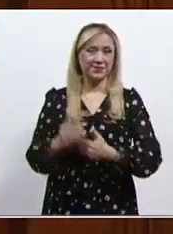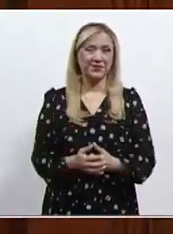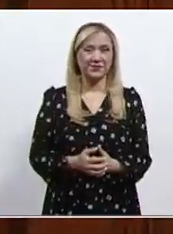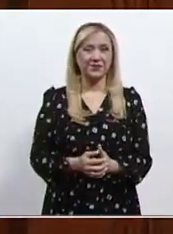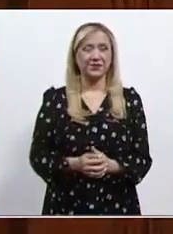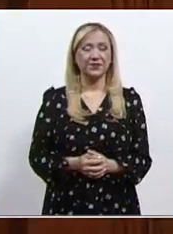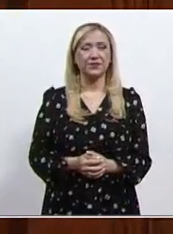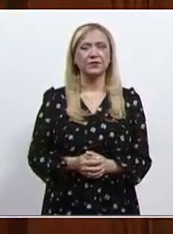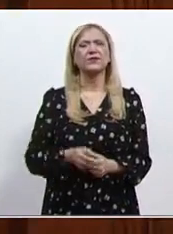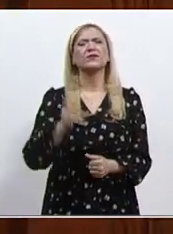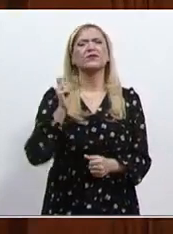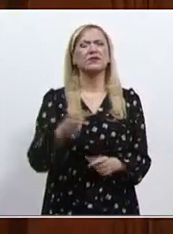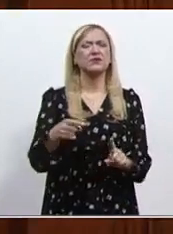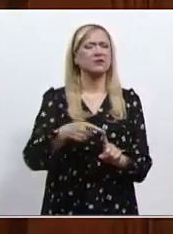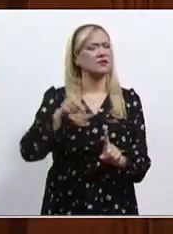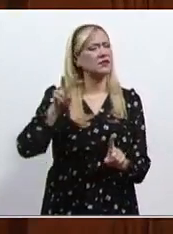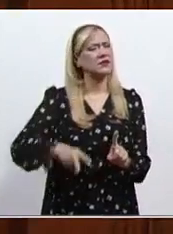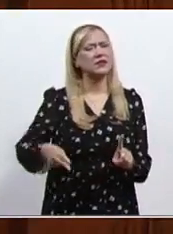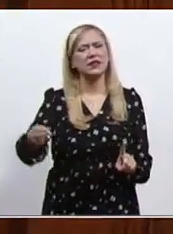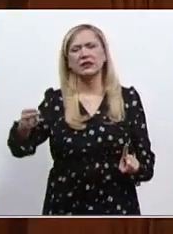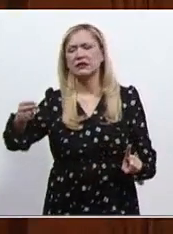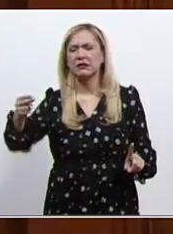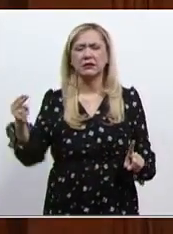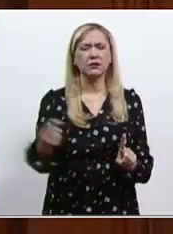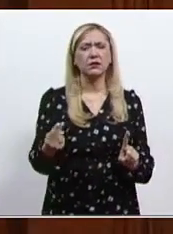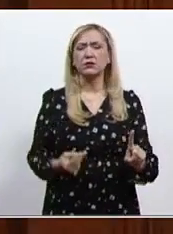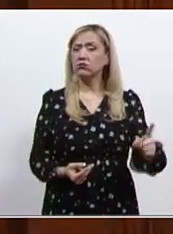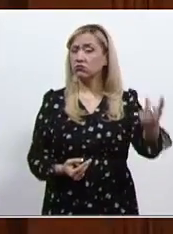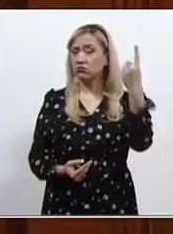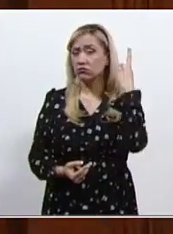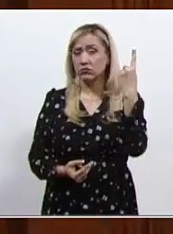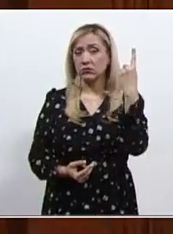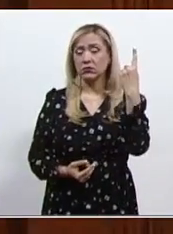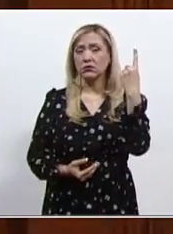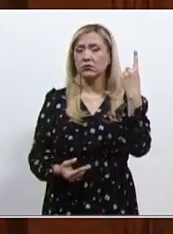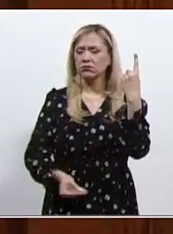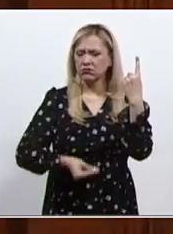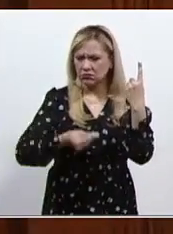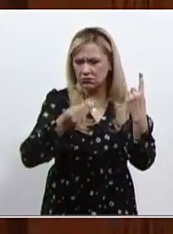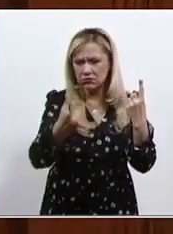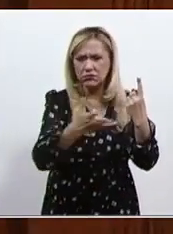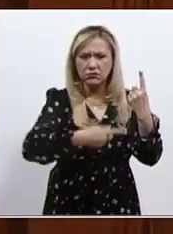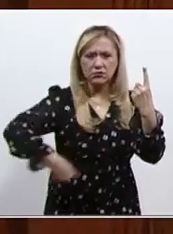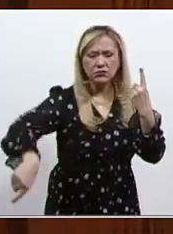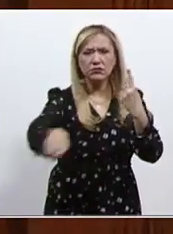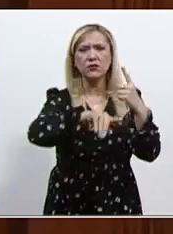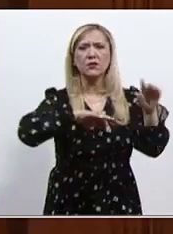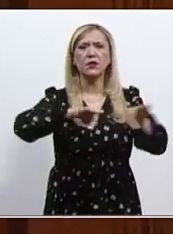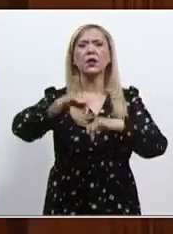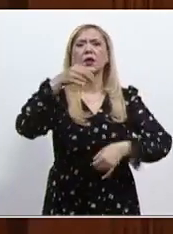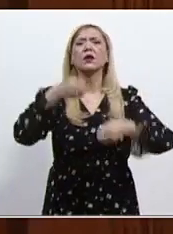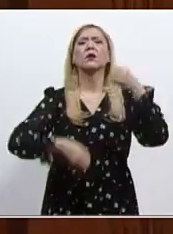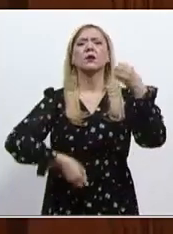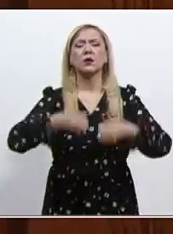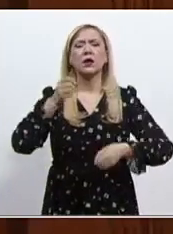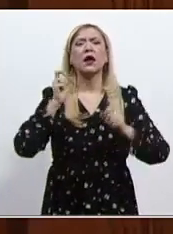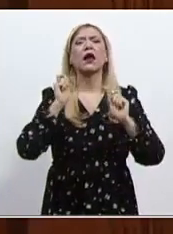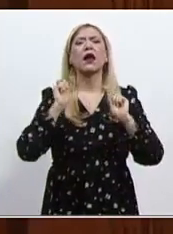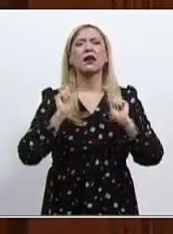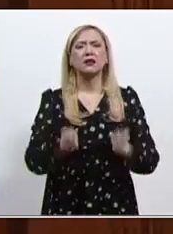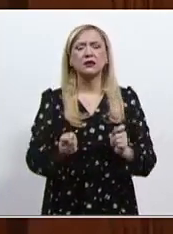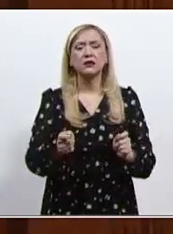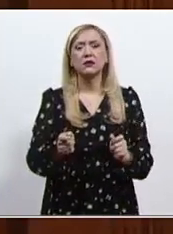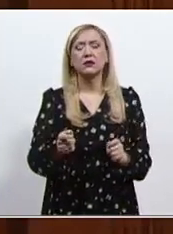ello implica la necesidad en primer lugar de dotar a los funcionarios jurisdiccionales de los recursos humanos